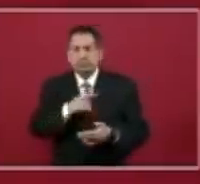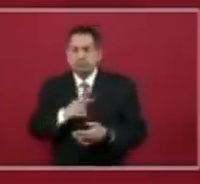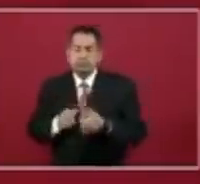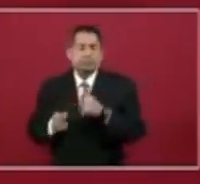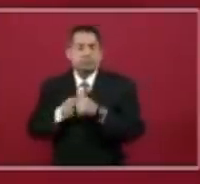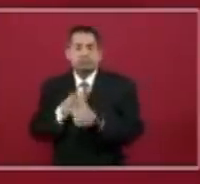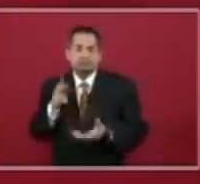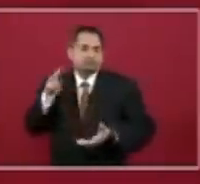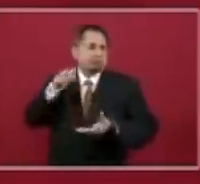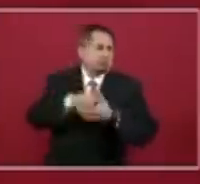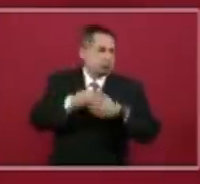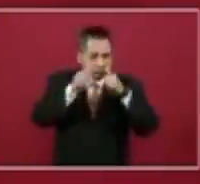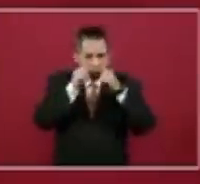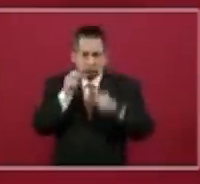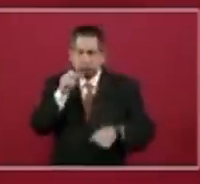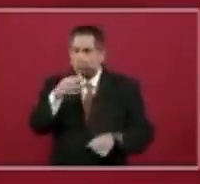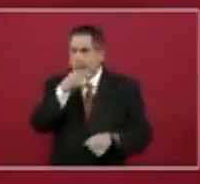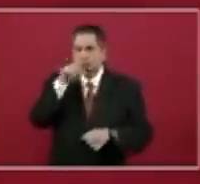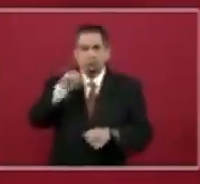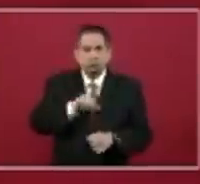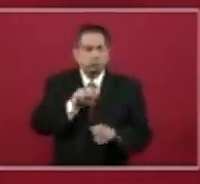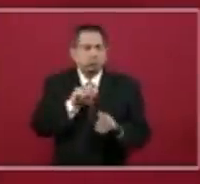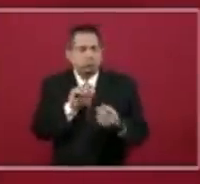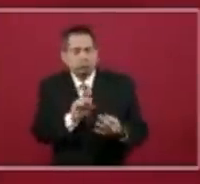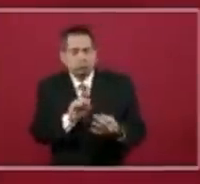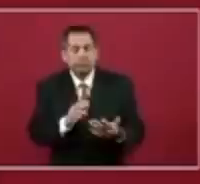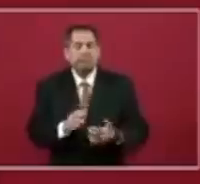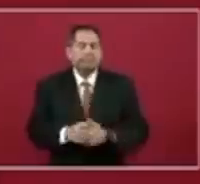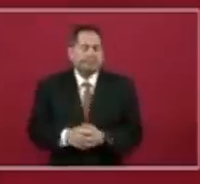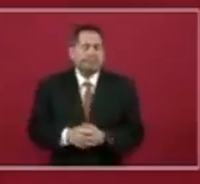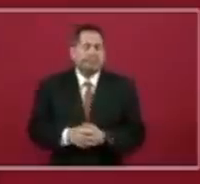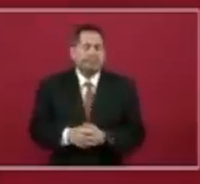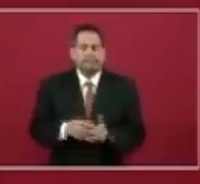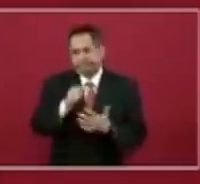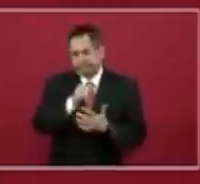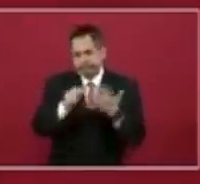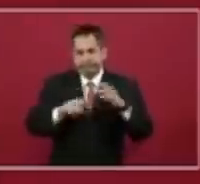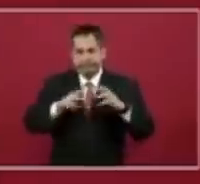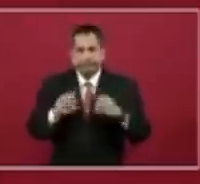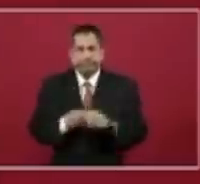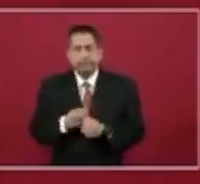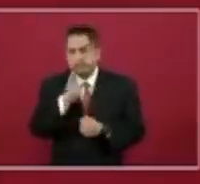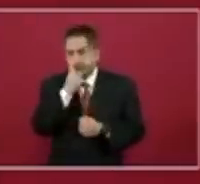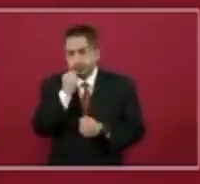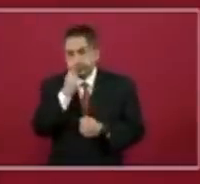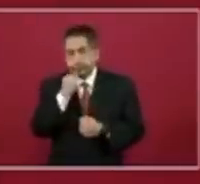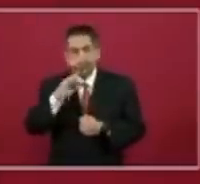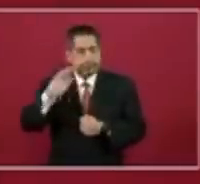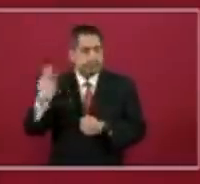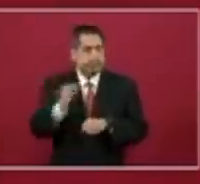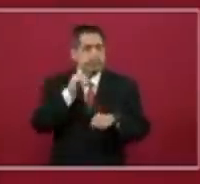respondiente. Para todas estas acciones, la Policía Federal destinó